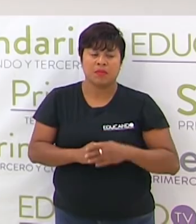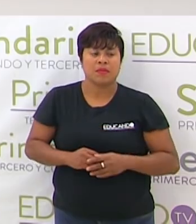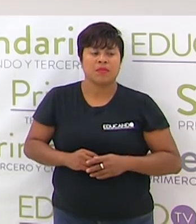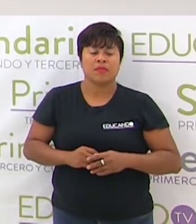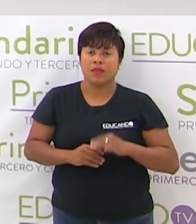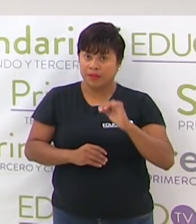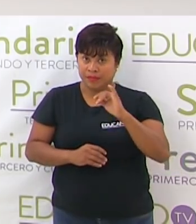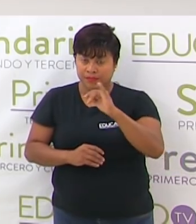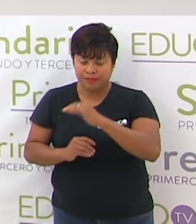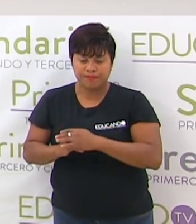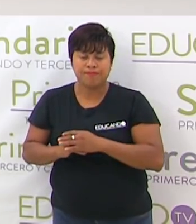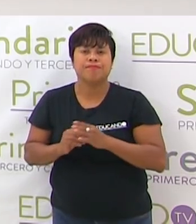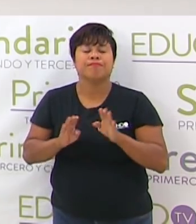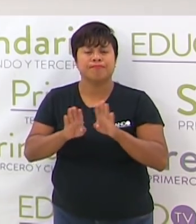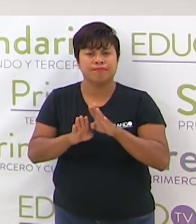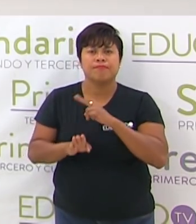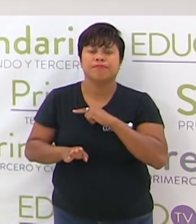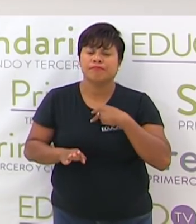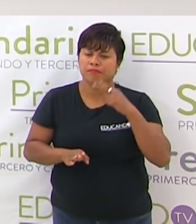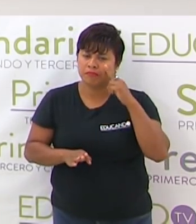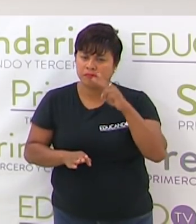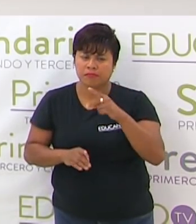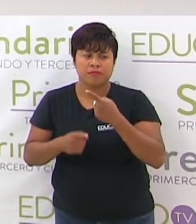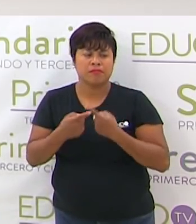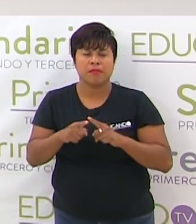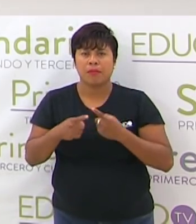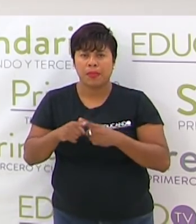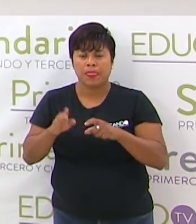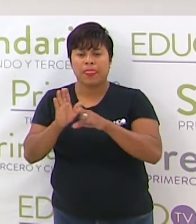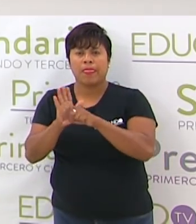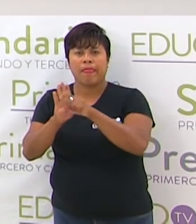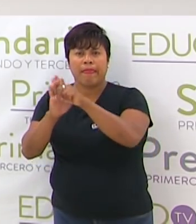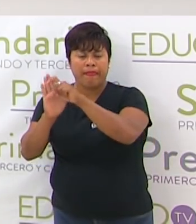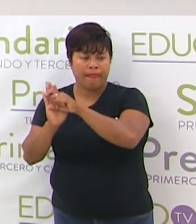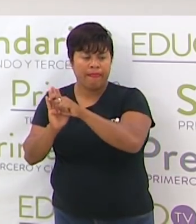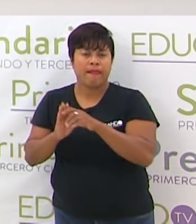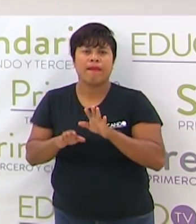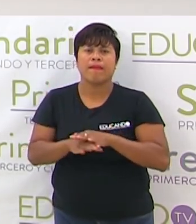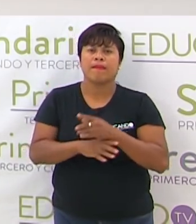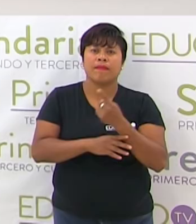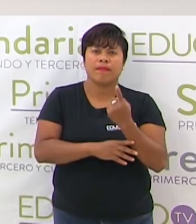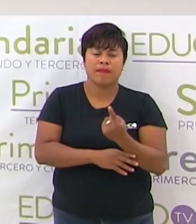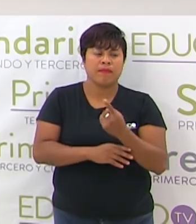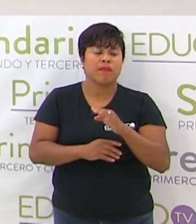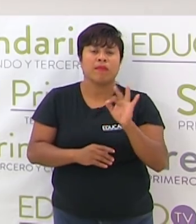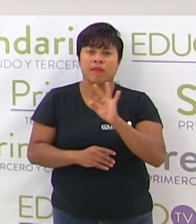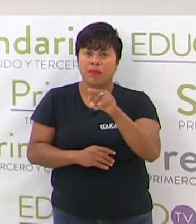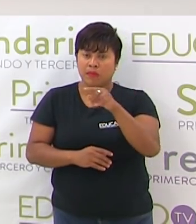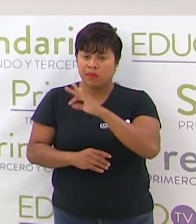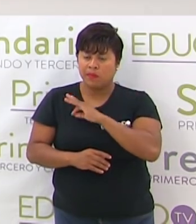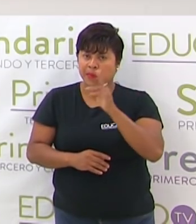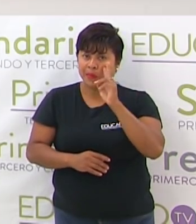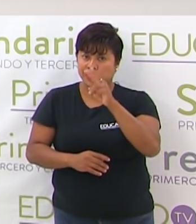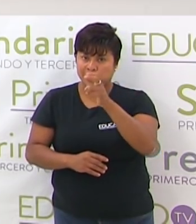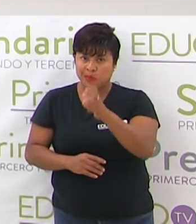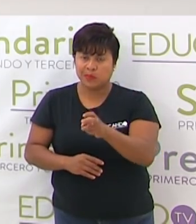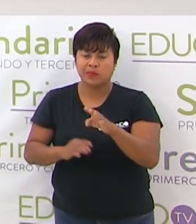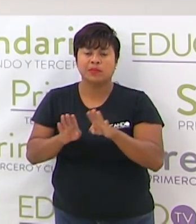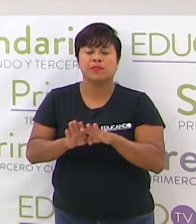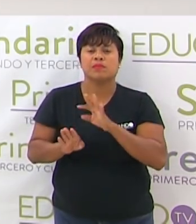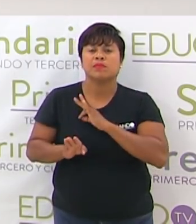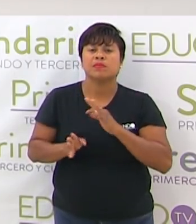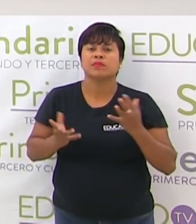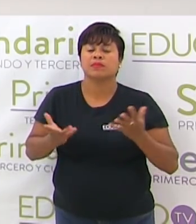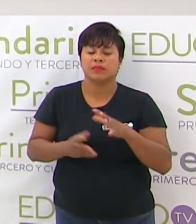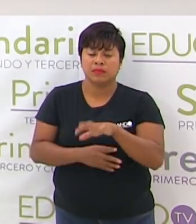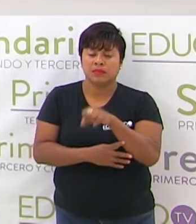centímetros, ¿sí? Y así podemos hacer lo mismo con diferentes figuras. ¿Por qué? Porque si tú la ves así, dices, ¿cómo le